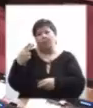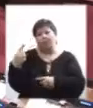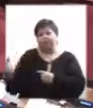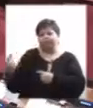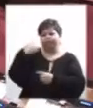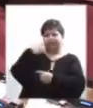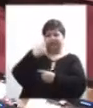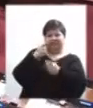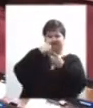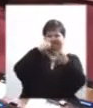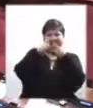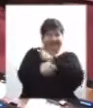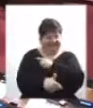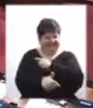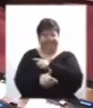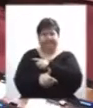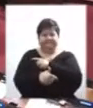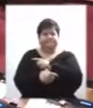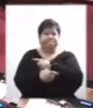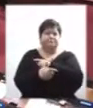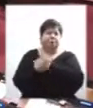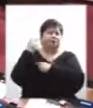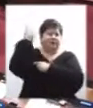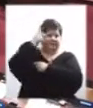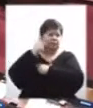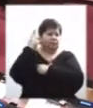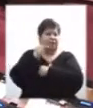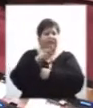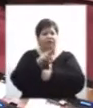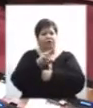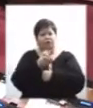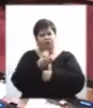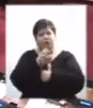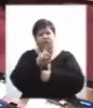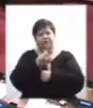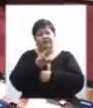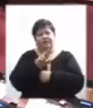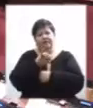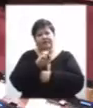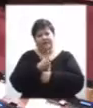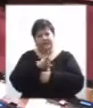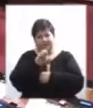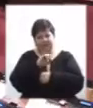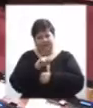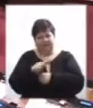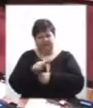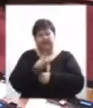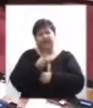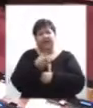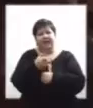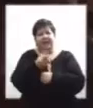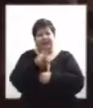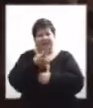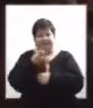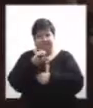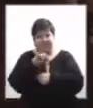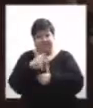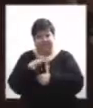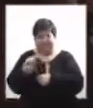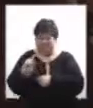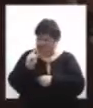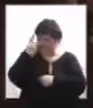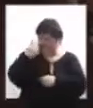que hemos tenido por el diputado Rodríguez Gálvez y creo que hay que hacer algunas aclaraciones al respecto en lo que tiene que ver en primer lugar